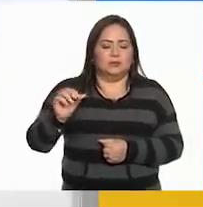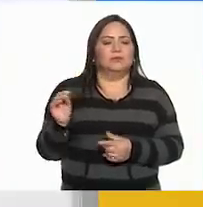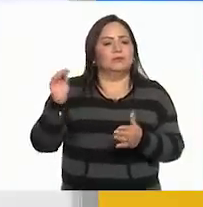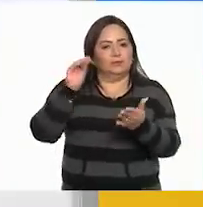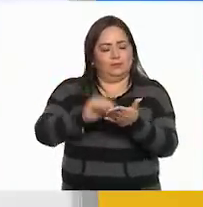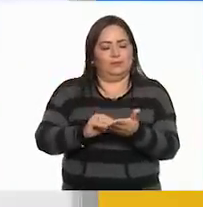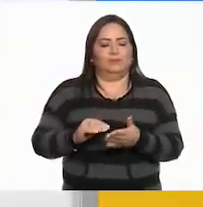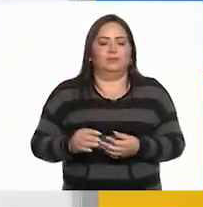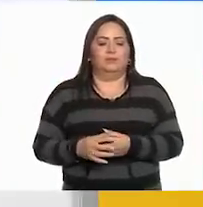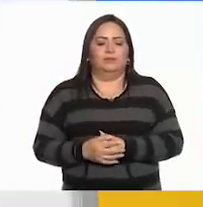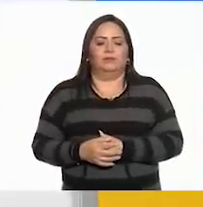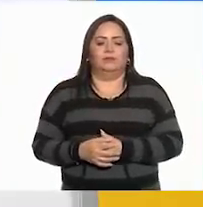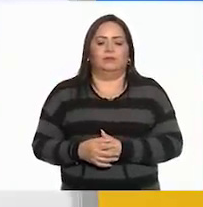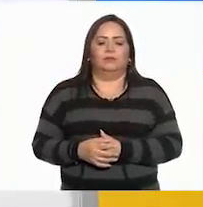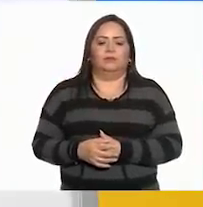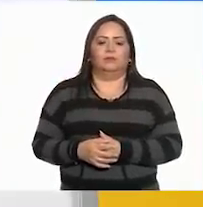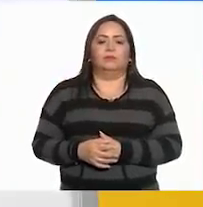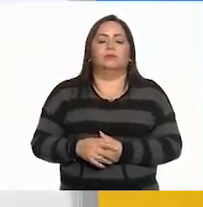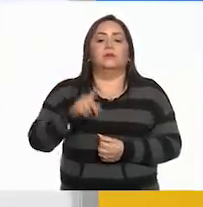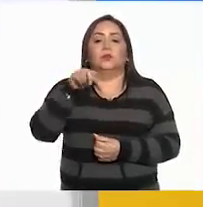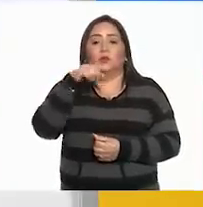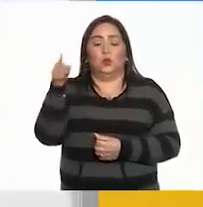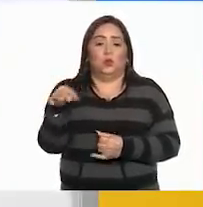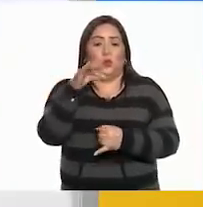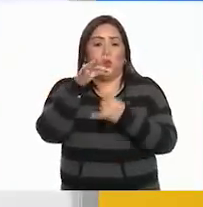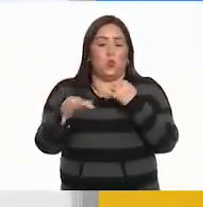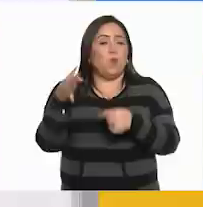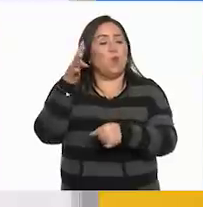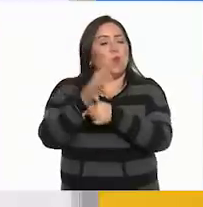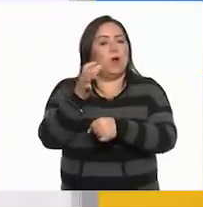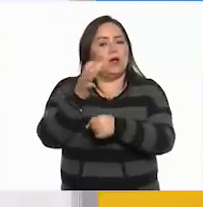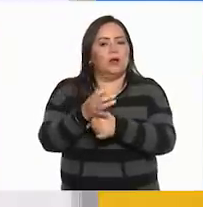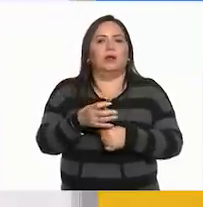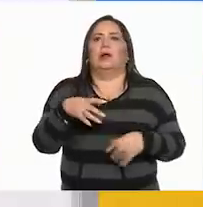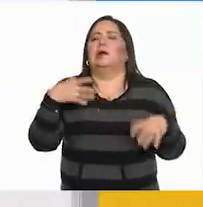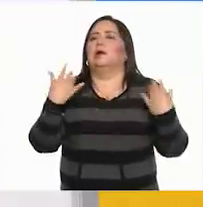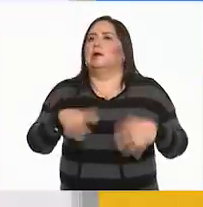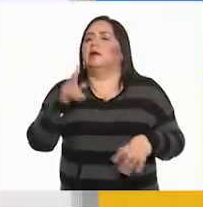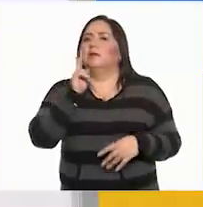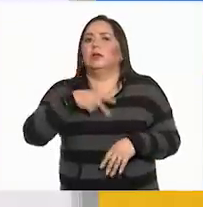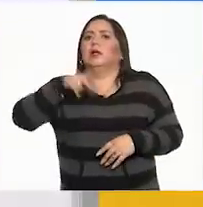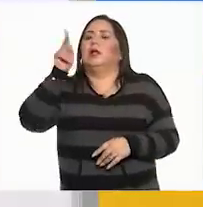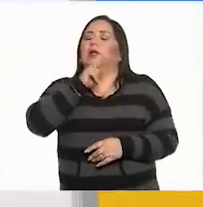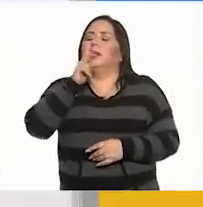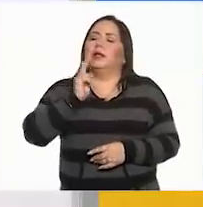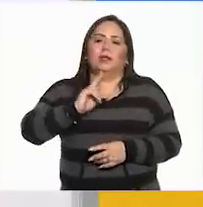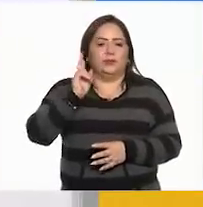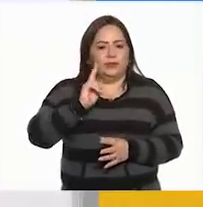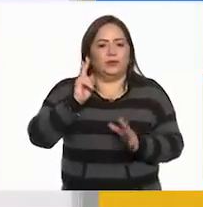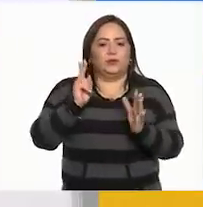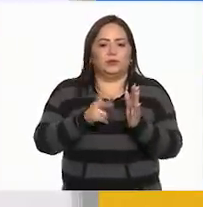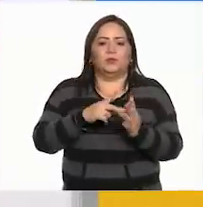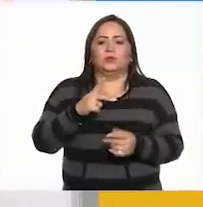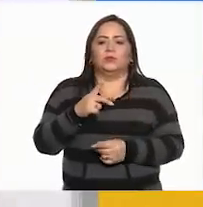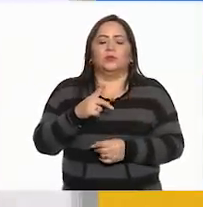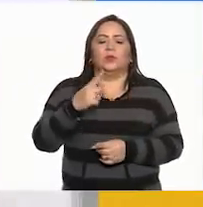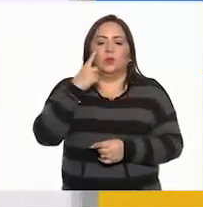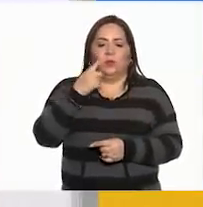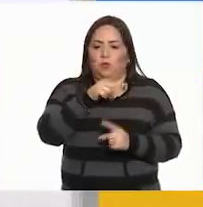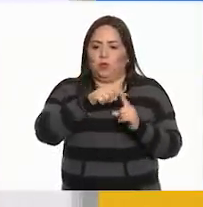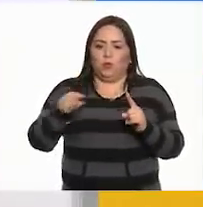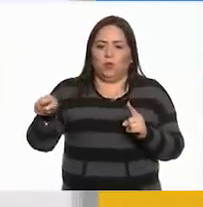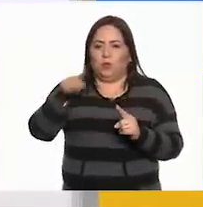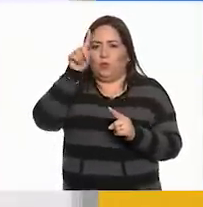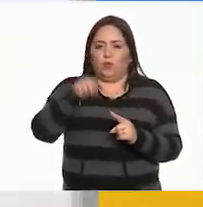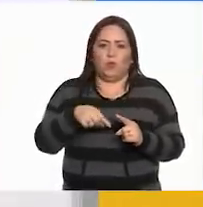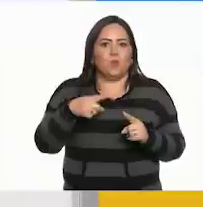1, 2, 3, 4, 5, 6, 7, 8, 9, 10, 11, 12, 13, 14, 15, 16. Y para la cuarta figura, otra vez me voy a quedar sin aire, maestro. ¿Y si multiplicamos lado por